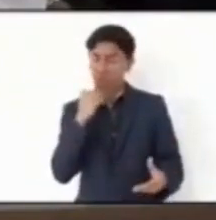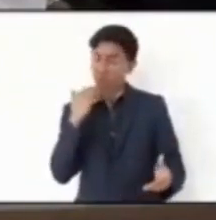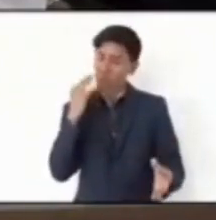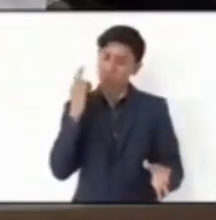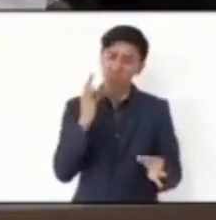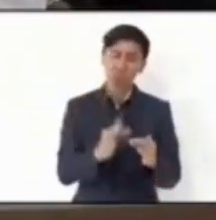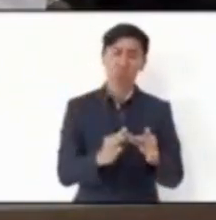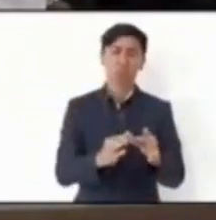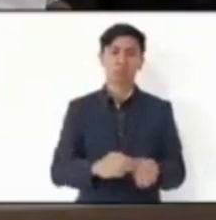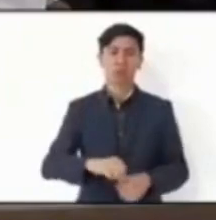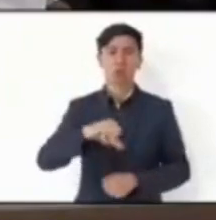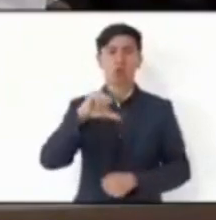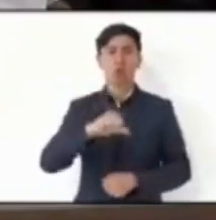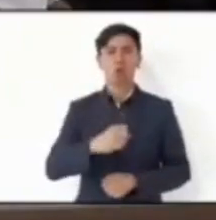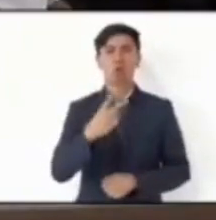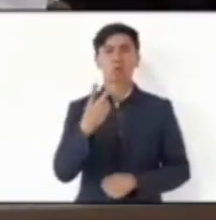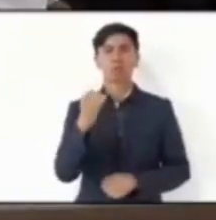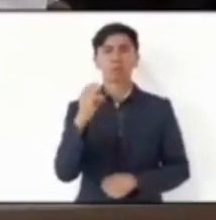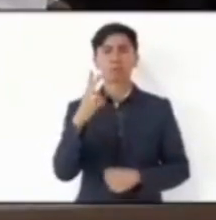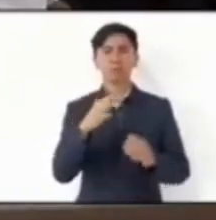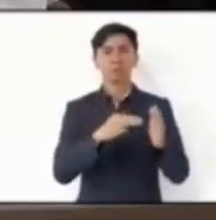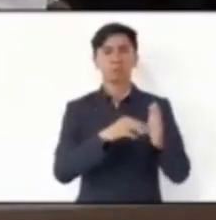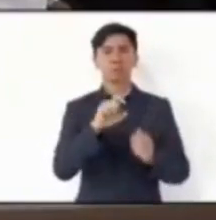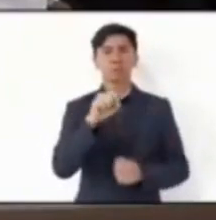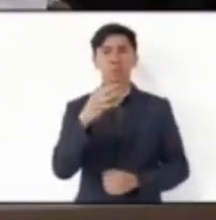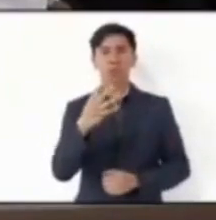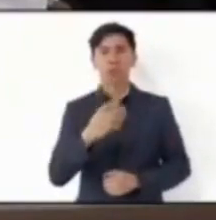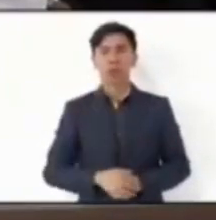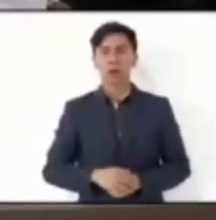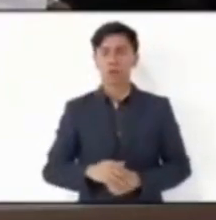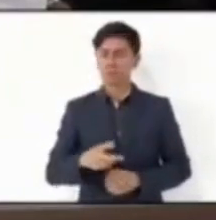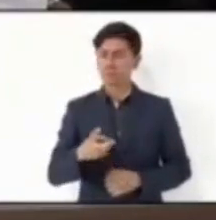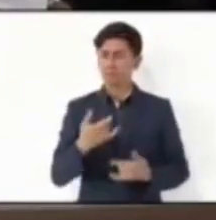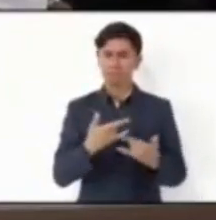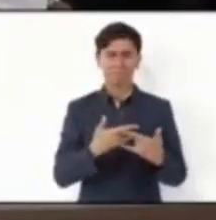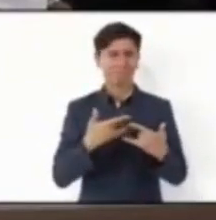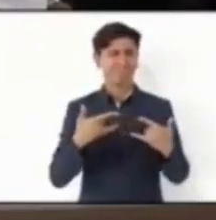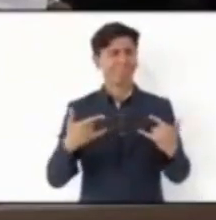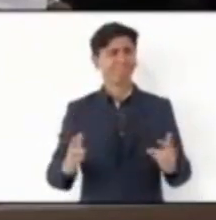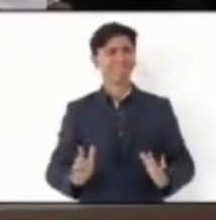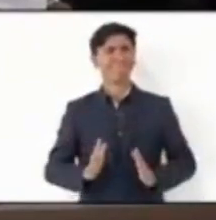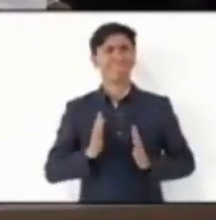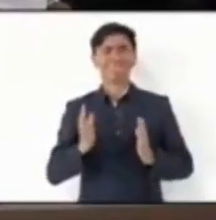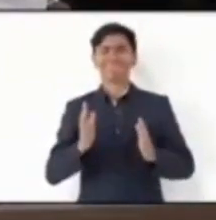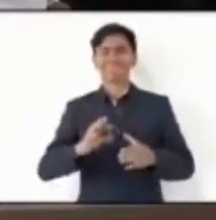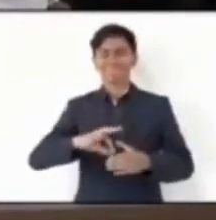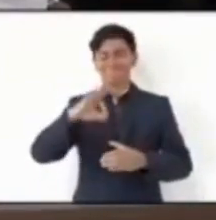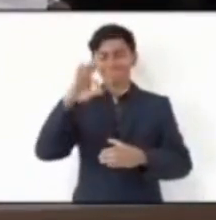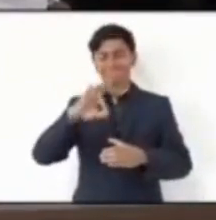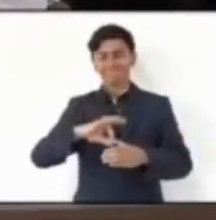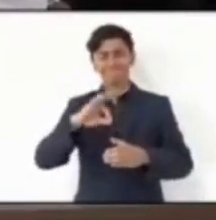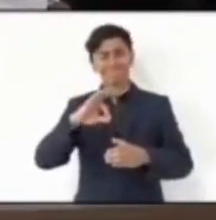2024, estamos ante un hecho histórico porque se recibirán los votos de la elección más grande de la historia.